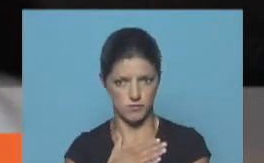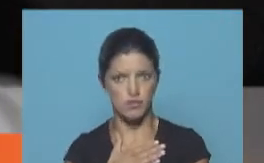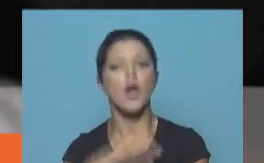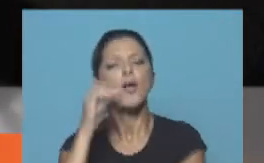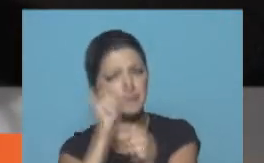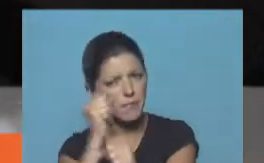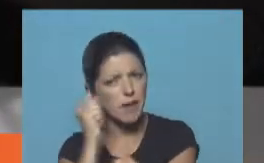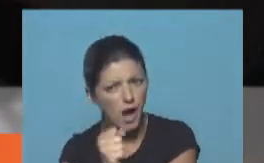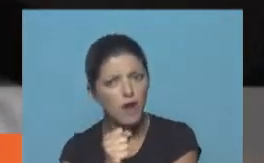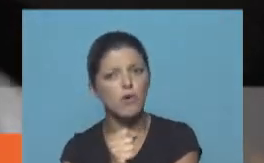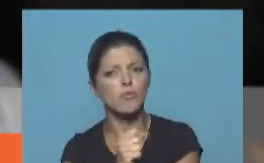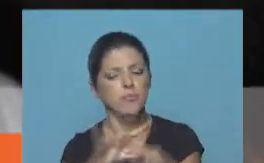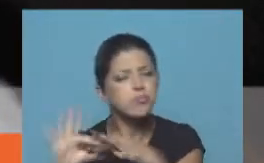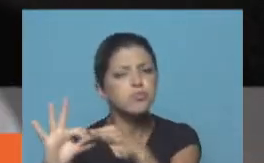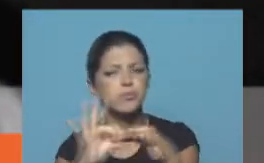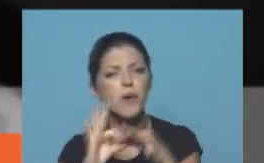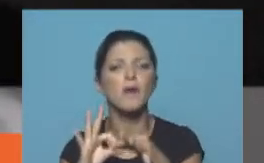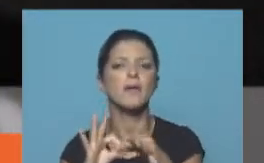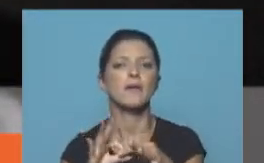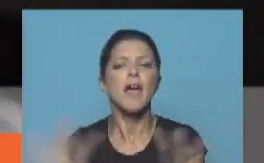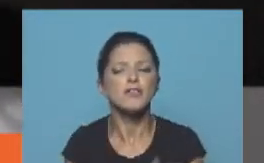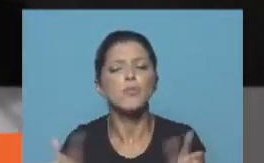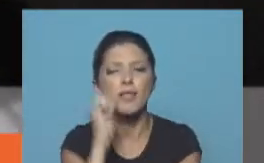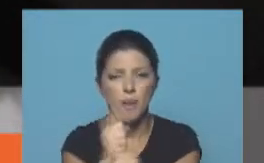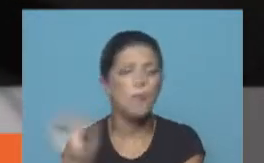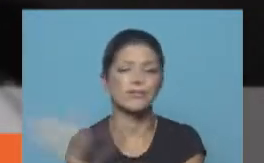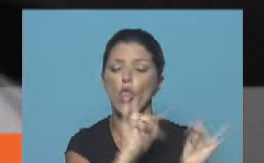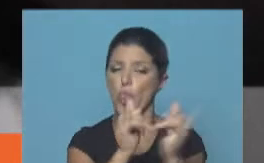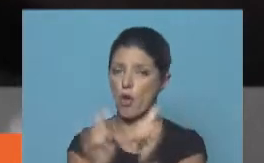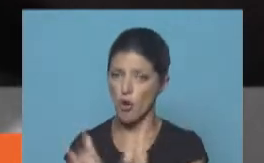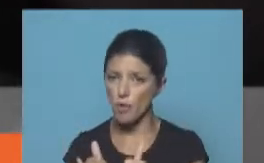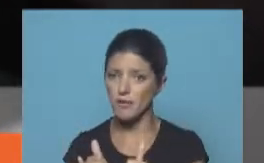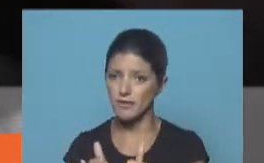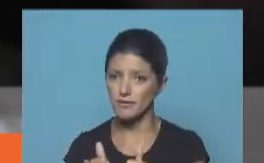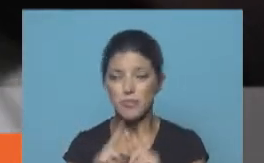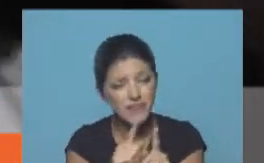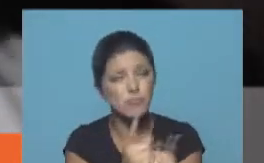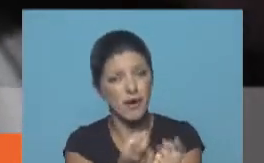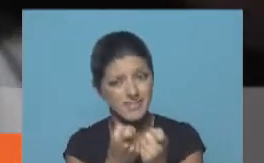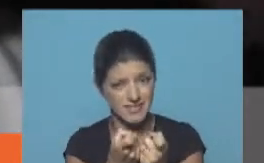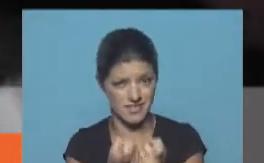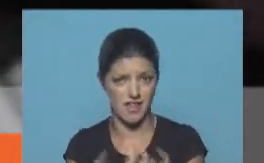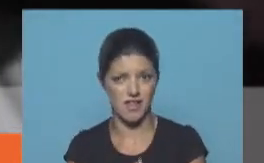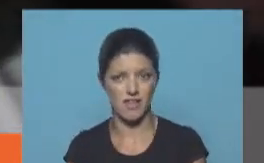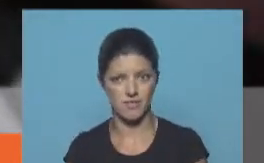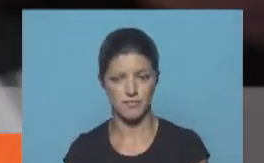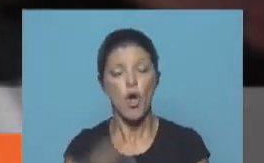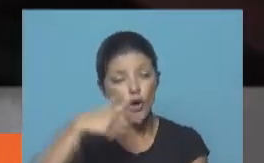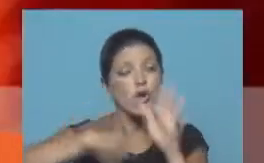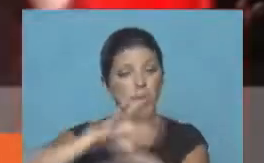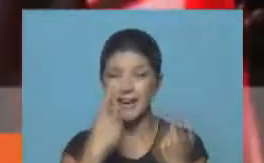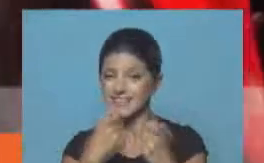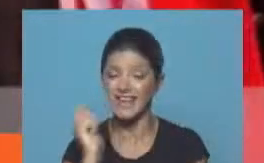paz, reconciliación, fuentes de trabajo para los jóvenes, porque esos son los que necesitan más de hoy en día, los